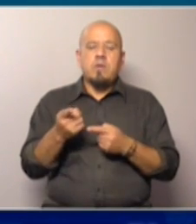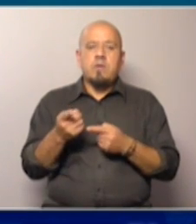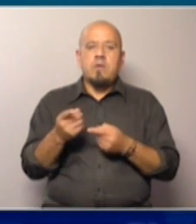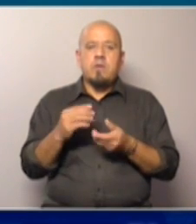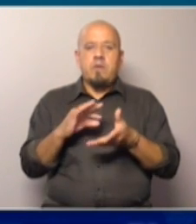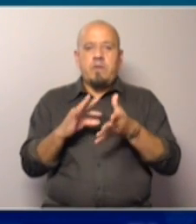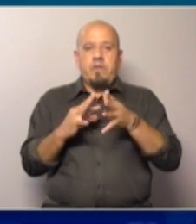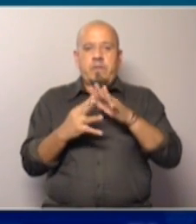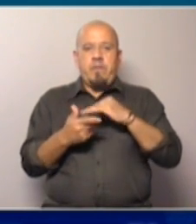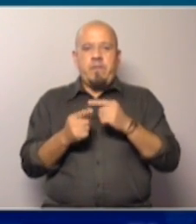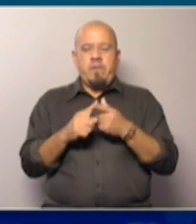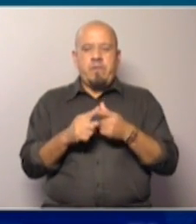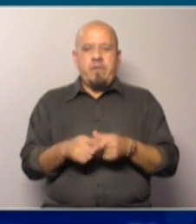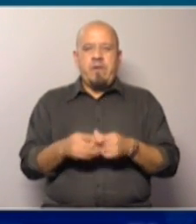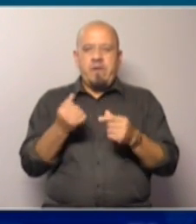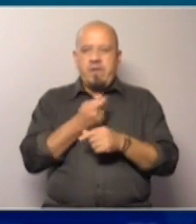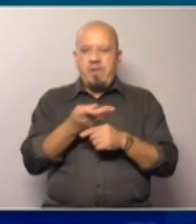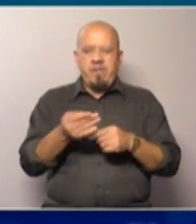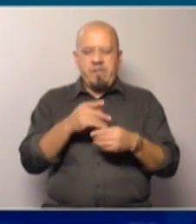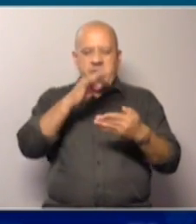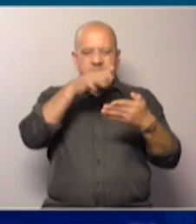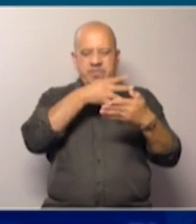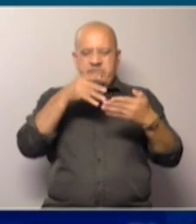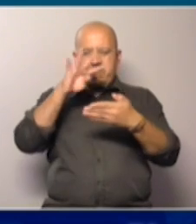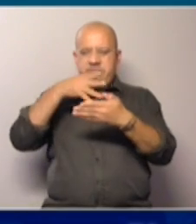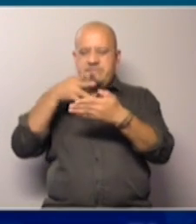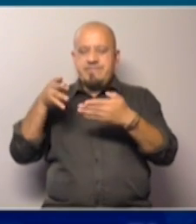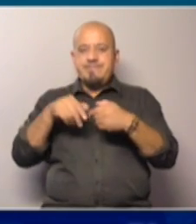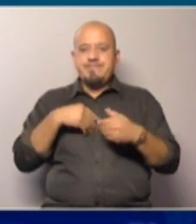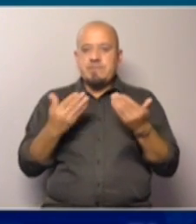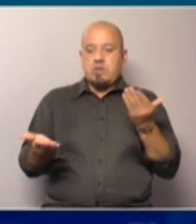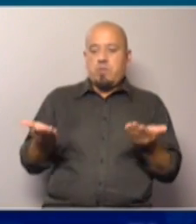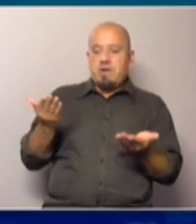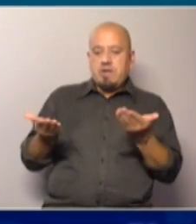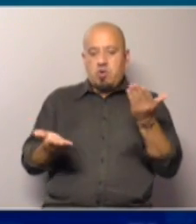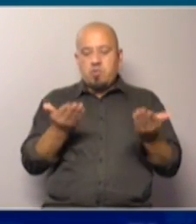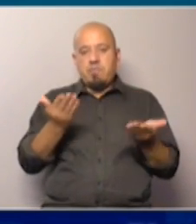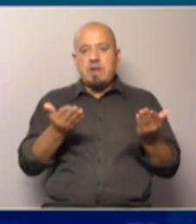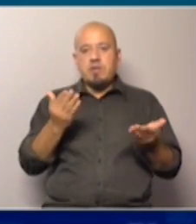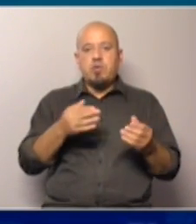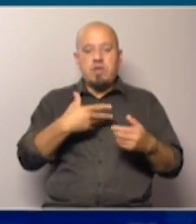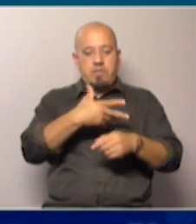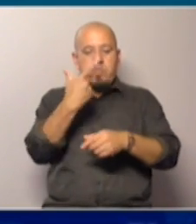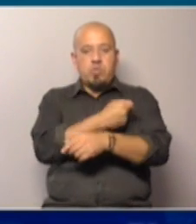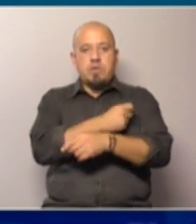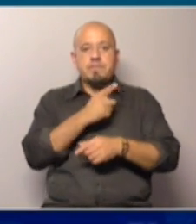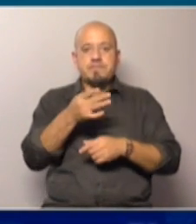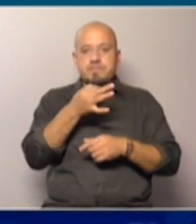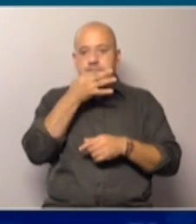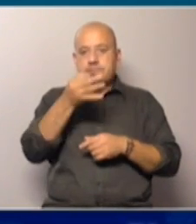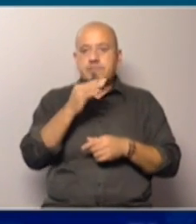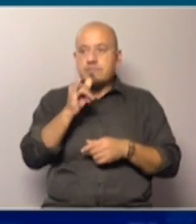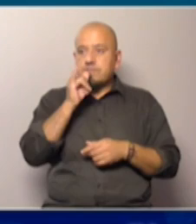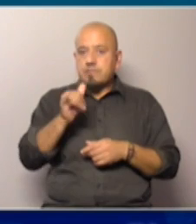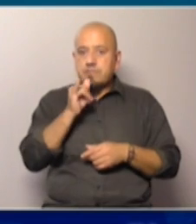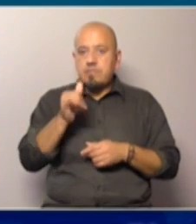sea, cuántas tablas existen comparando las vacunas, ¿verdad? Aquel que va a informar, a